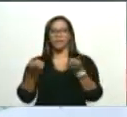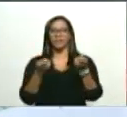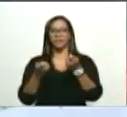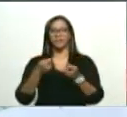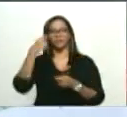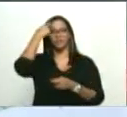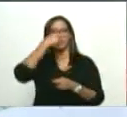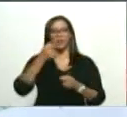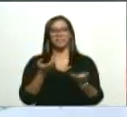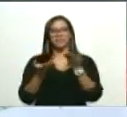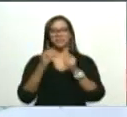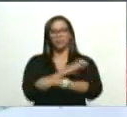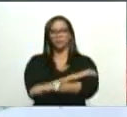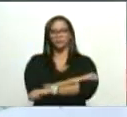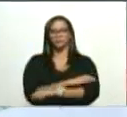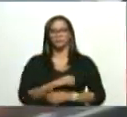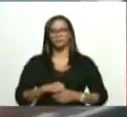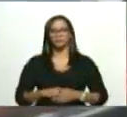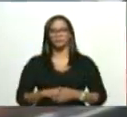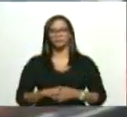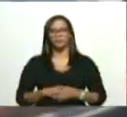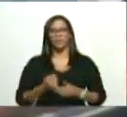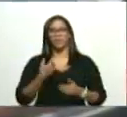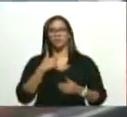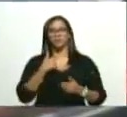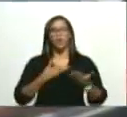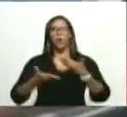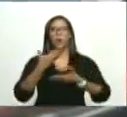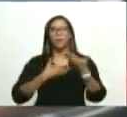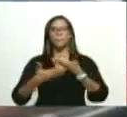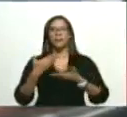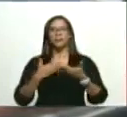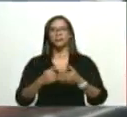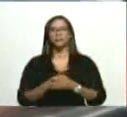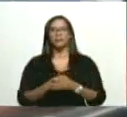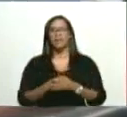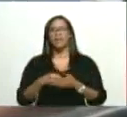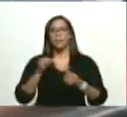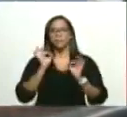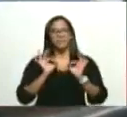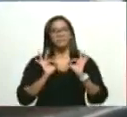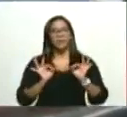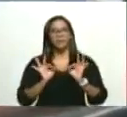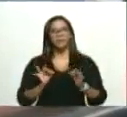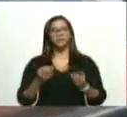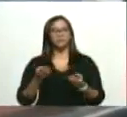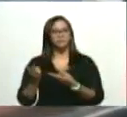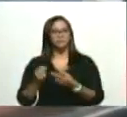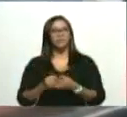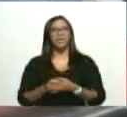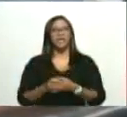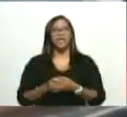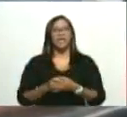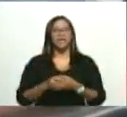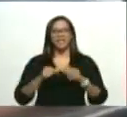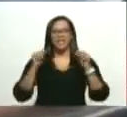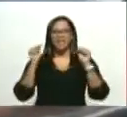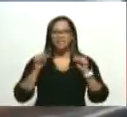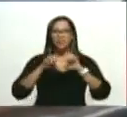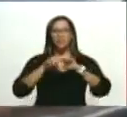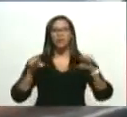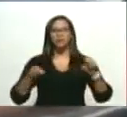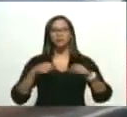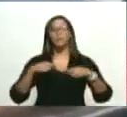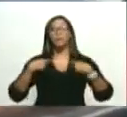al servicio de la derecha? Bueno, yo creo que comparto la visión de Stephanie. Yo creo que precisamente ha sido a través de esa educación